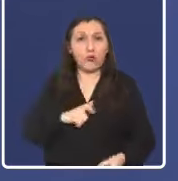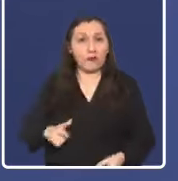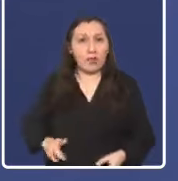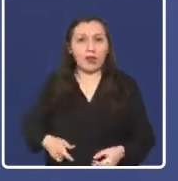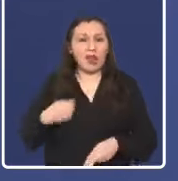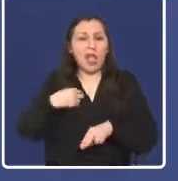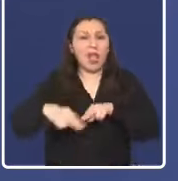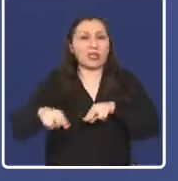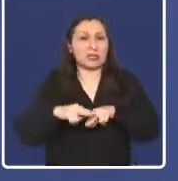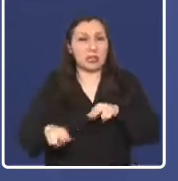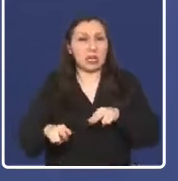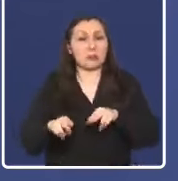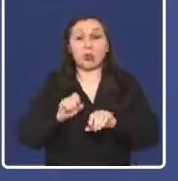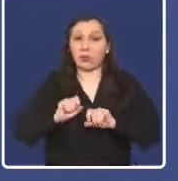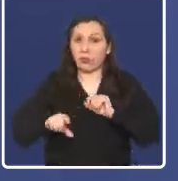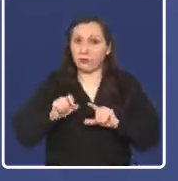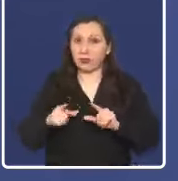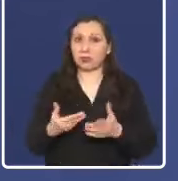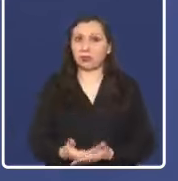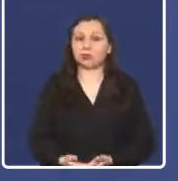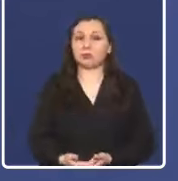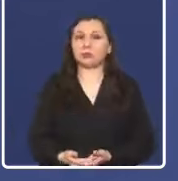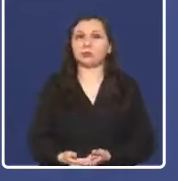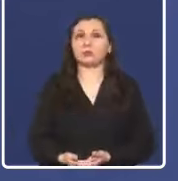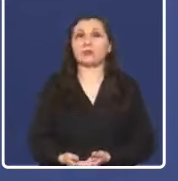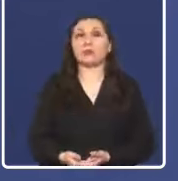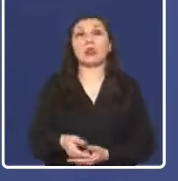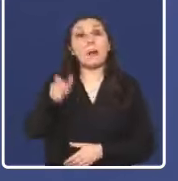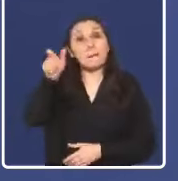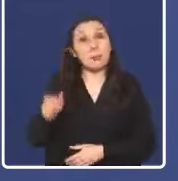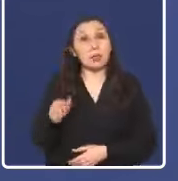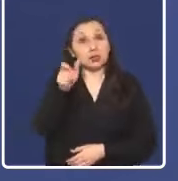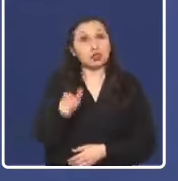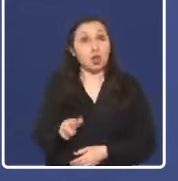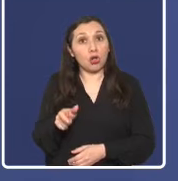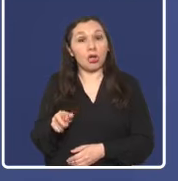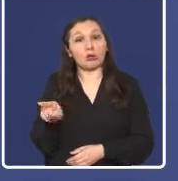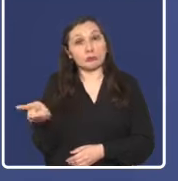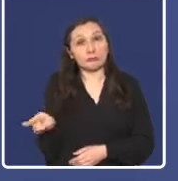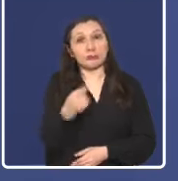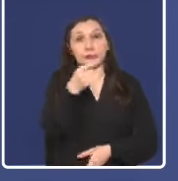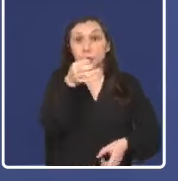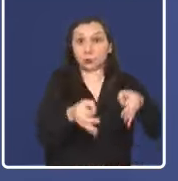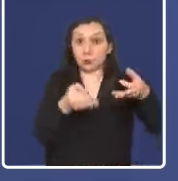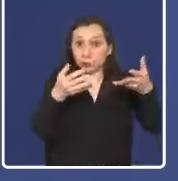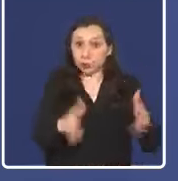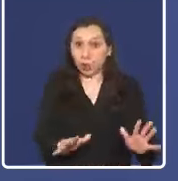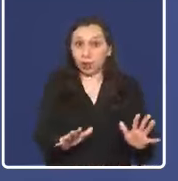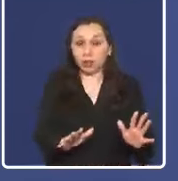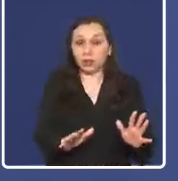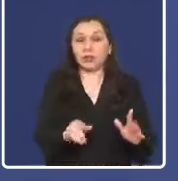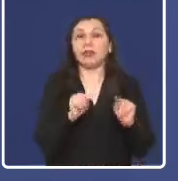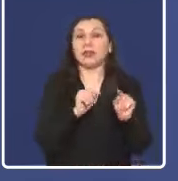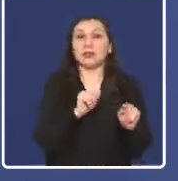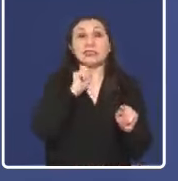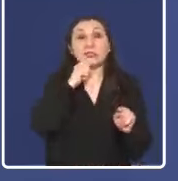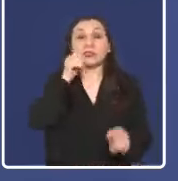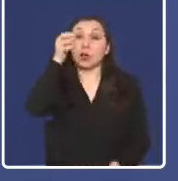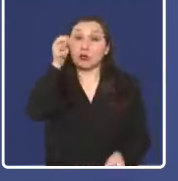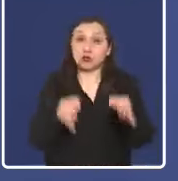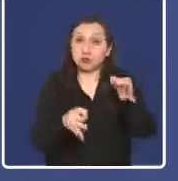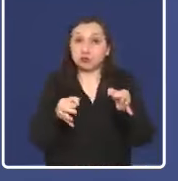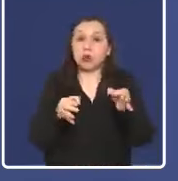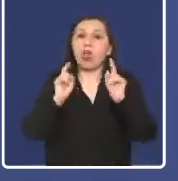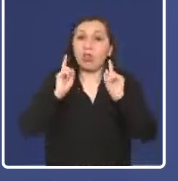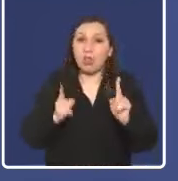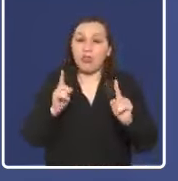gobierno y que hemos defendido es que las personas que sean formalizadas y que, por lo tanto, al ser